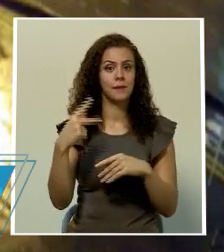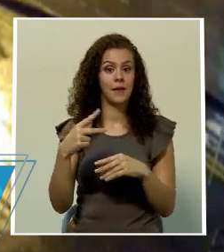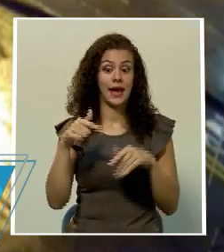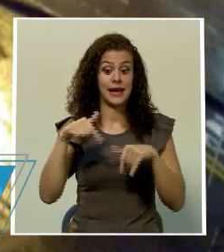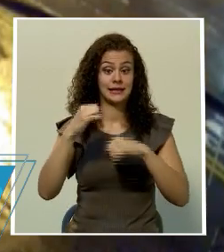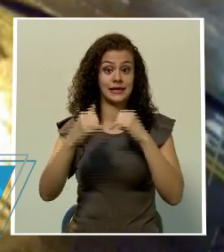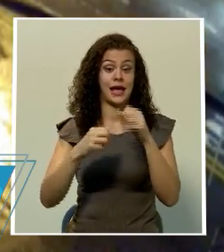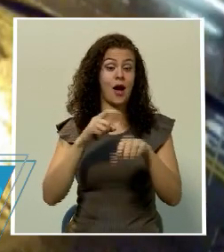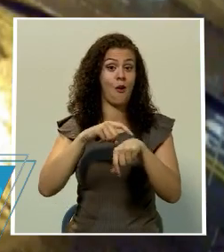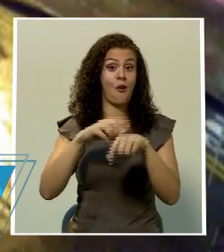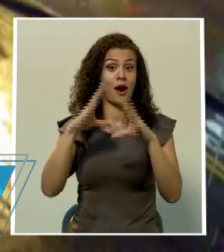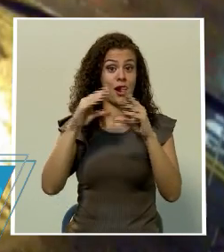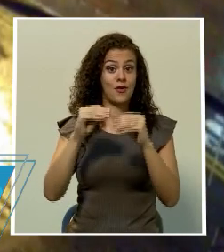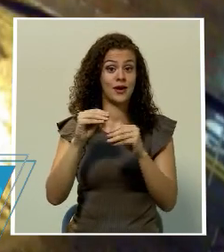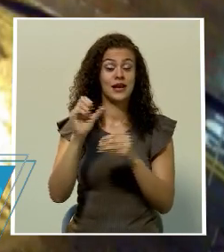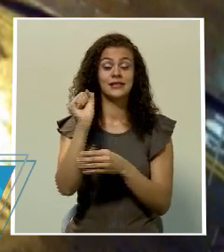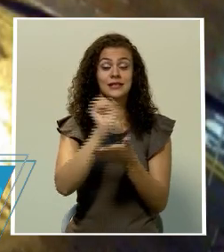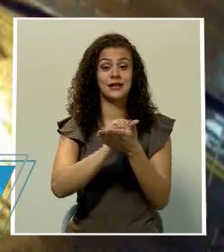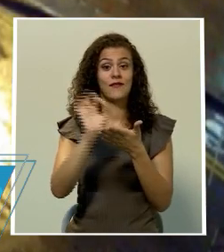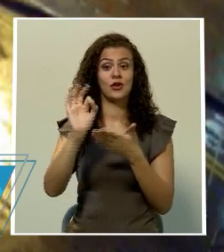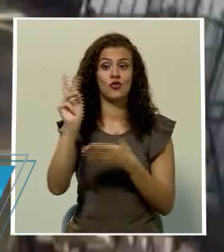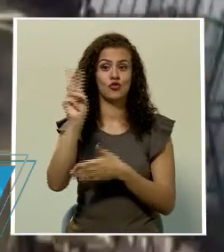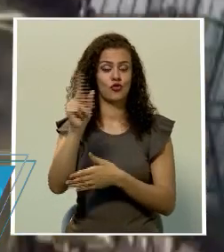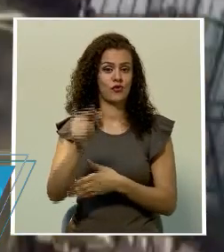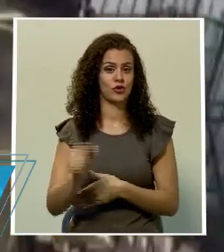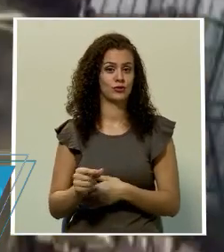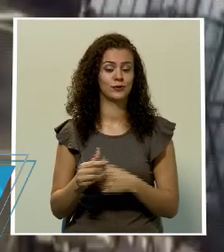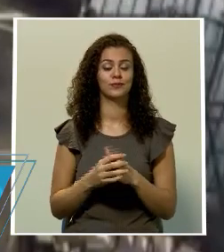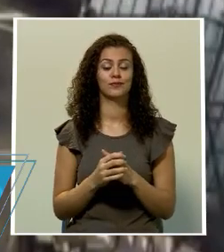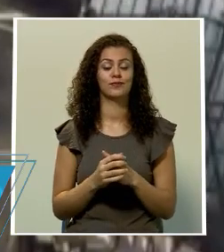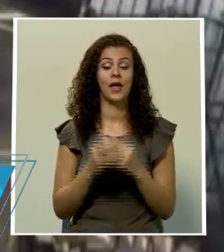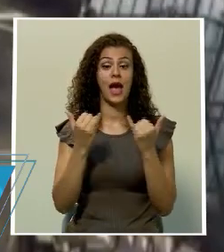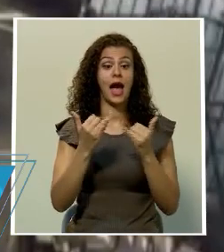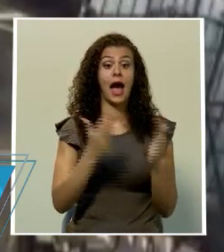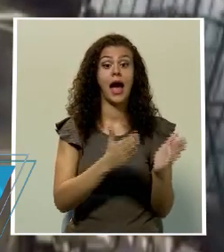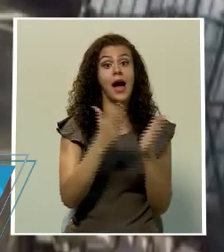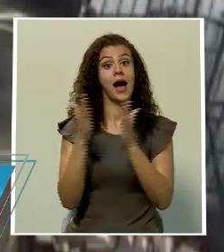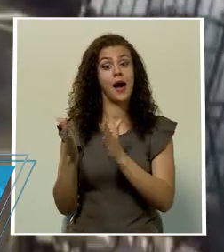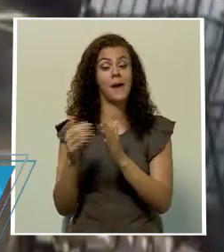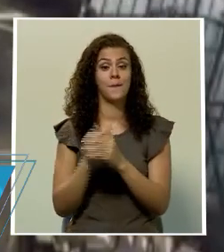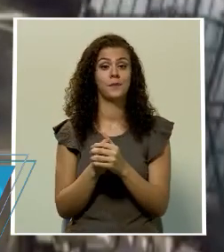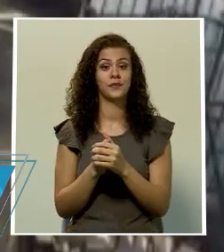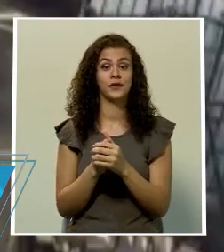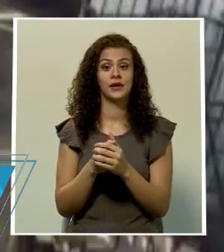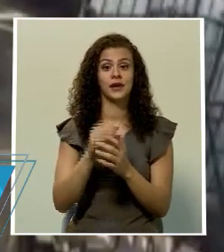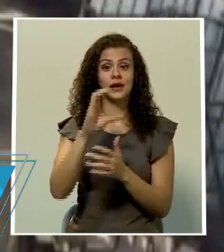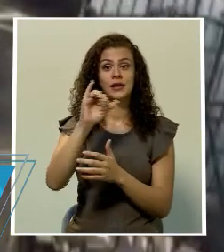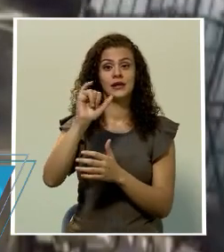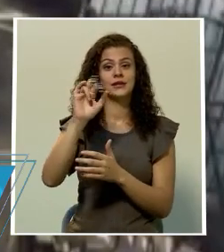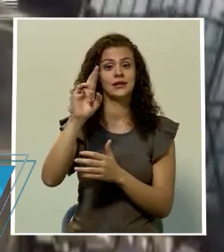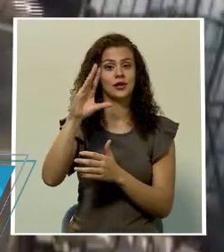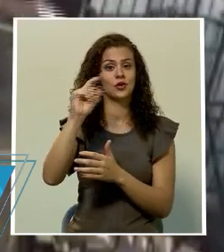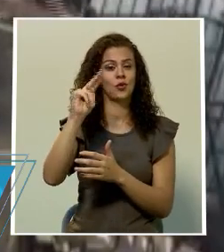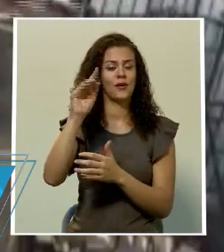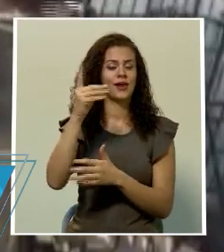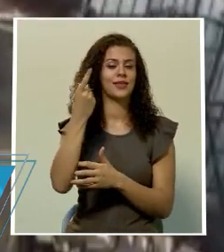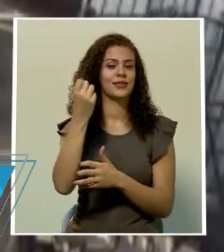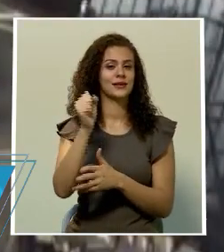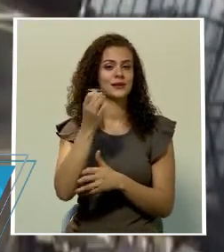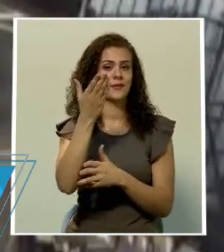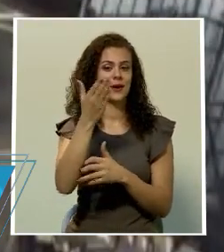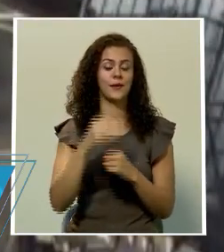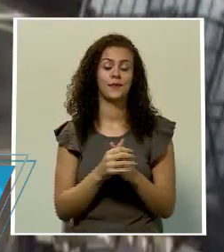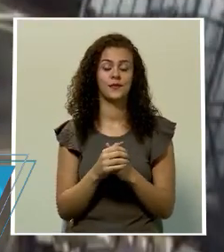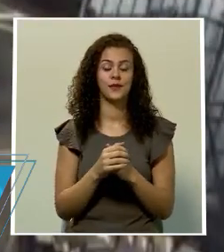de la noche en San Francisco de Dos Ríos. Nos vamos ahora a circunvalación en